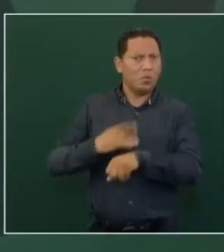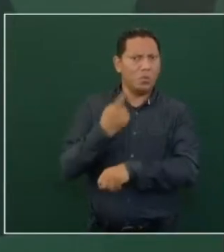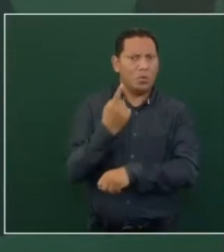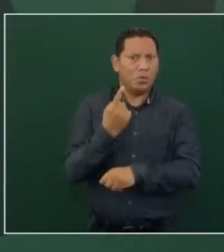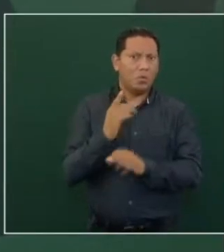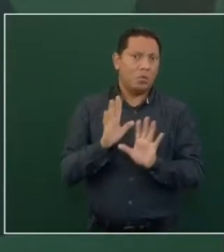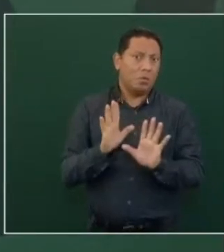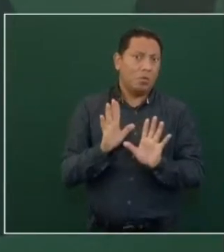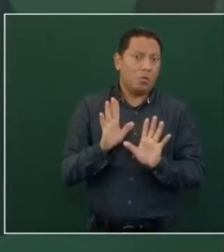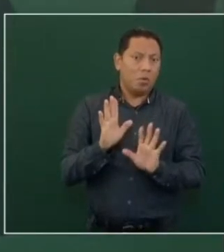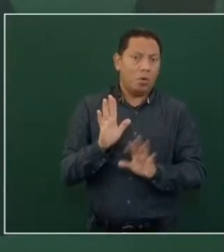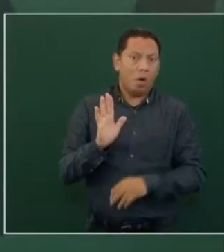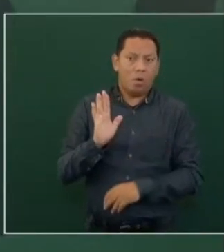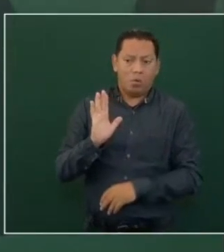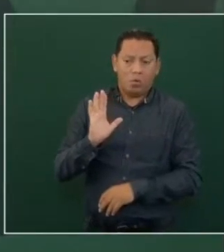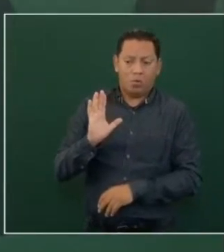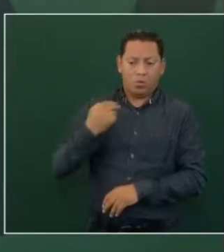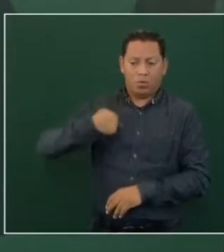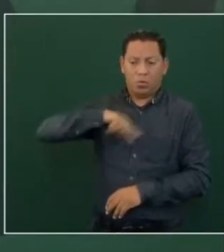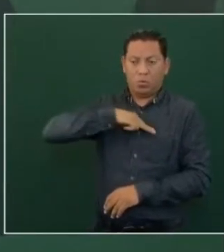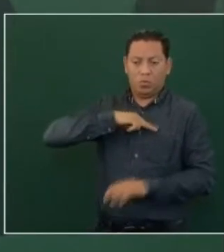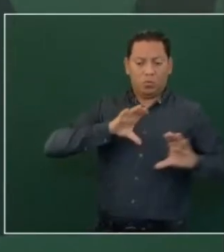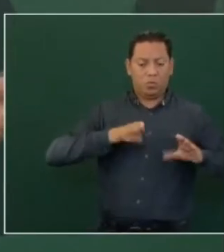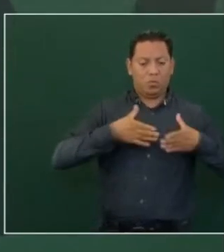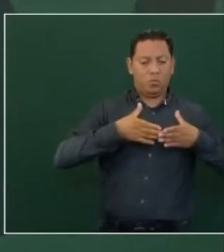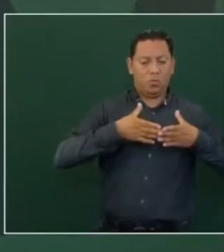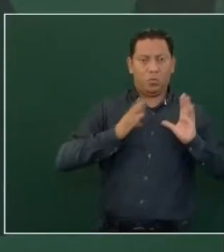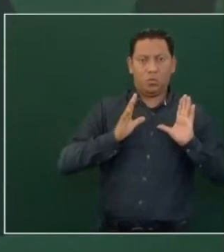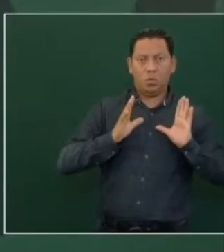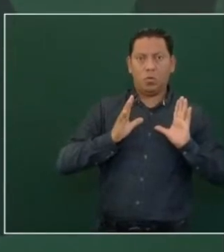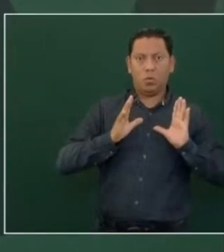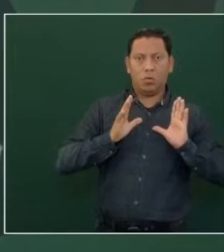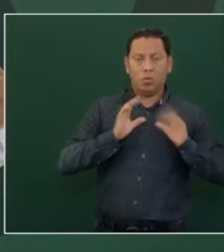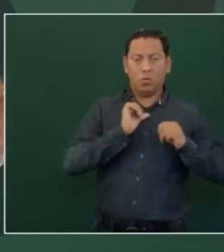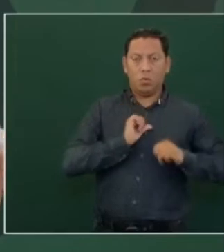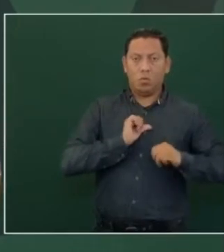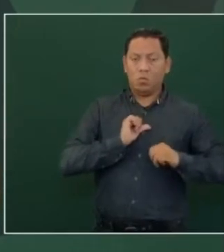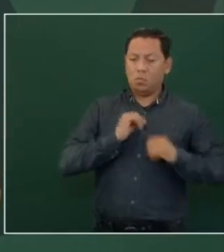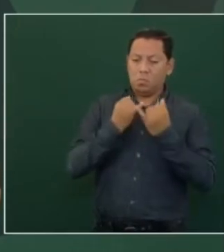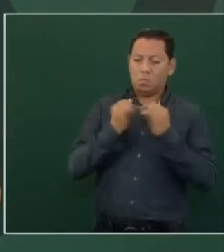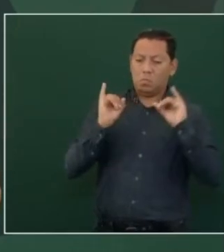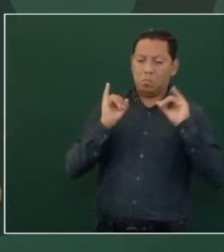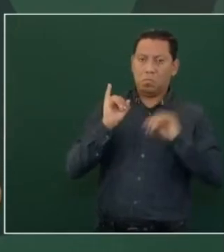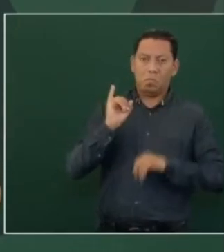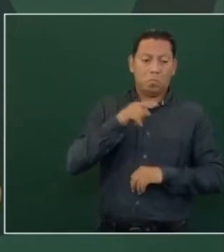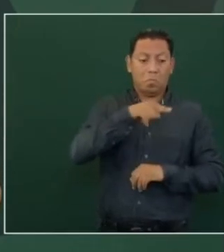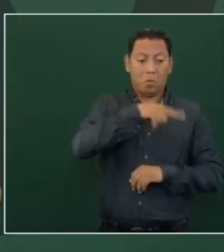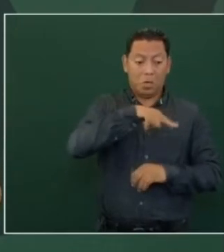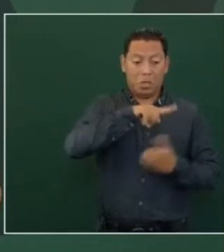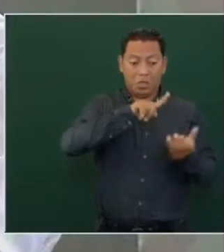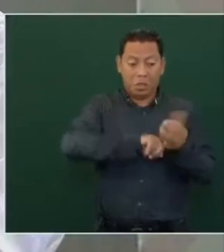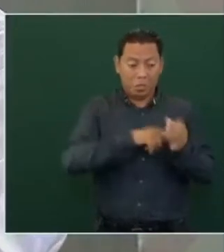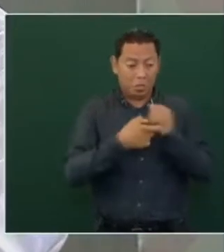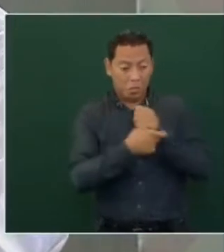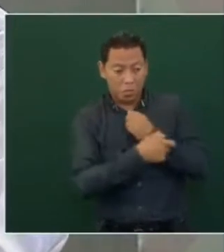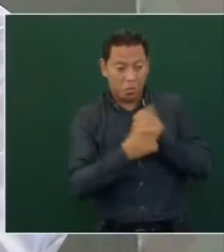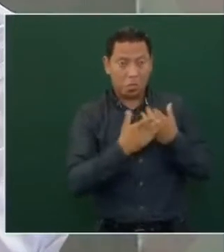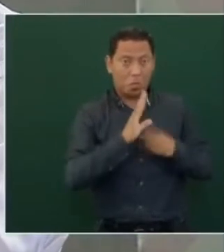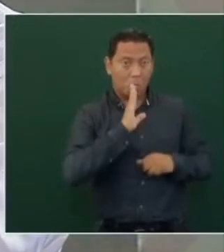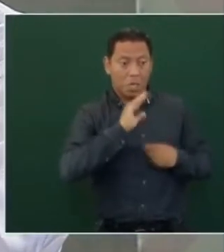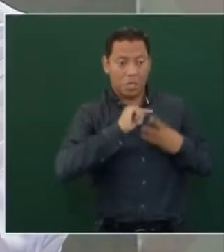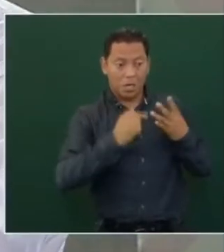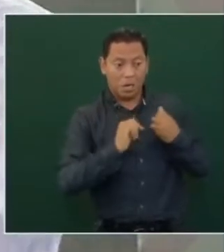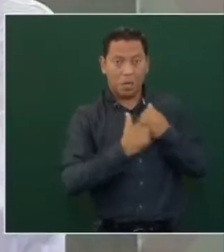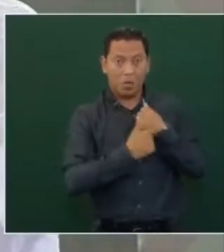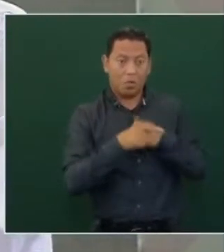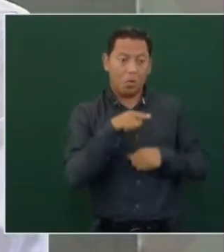Judicial luego de que echara para atrás el plan B del presidente López Obrador. Antes de poner